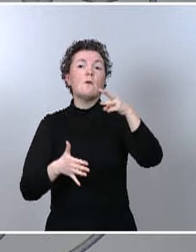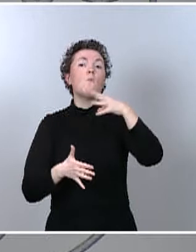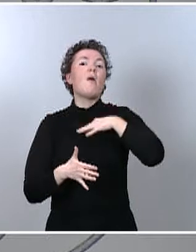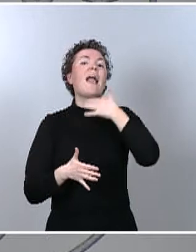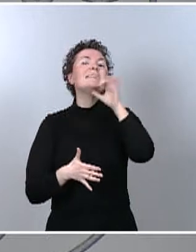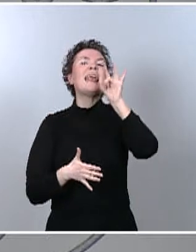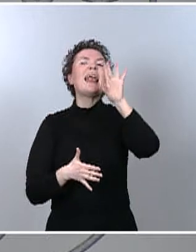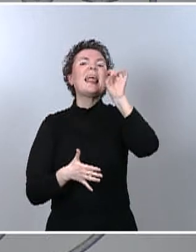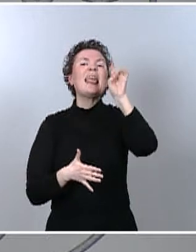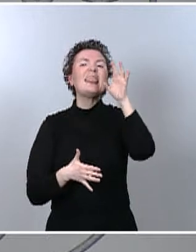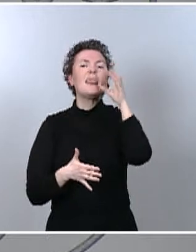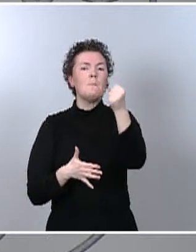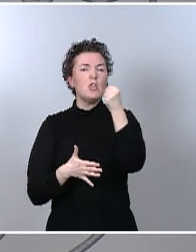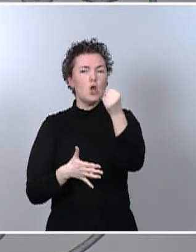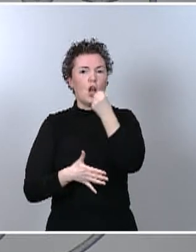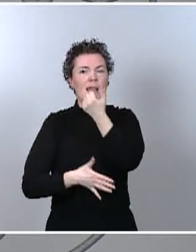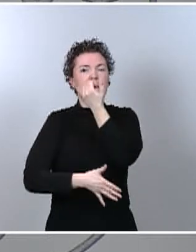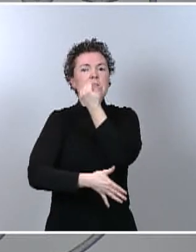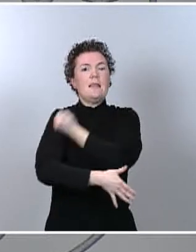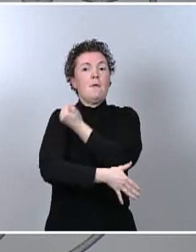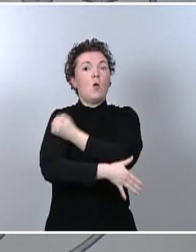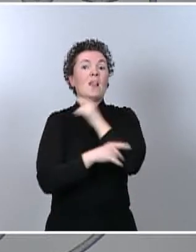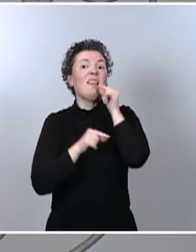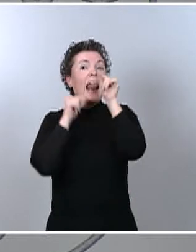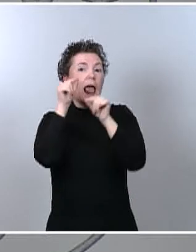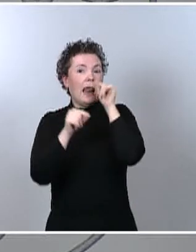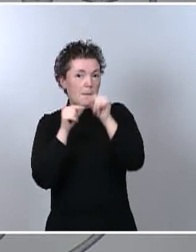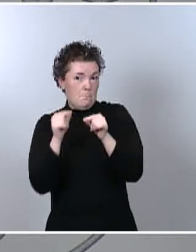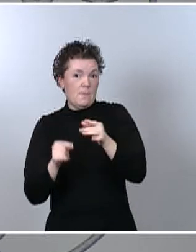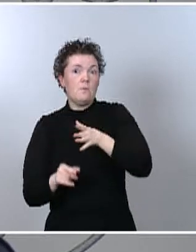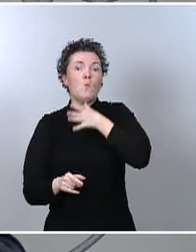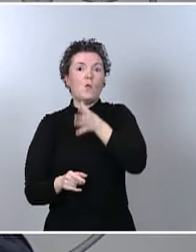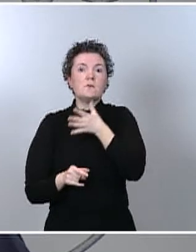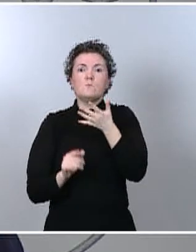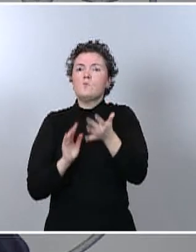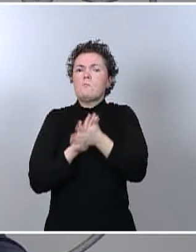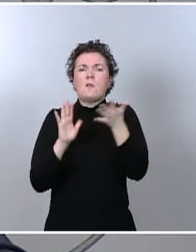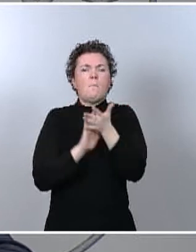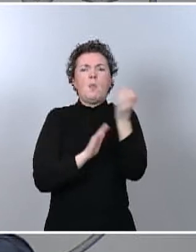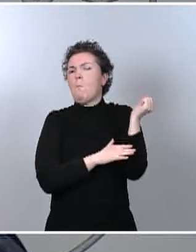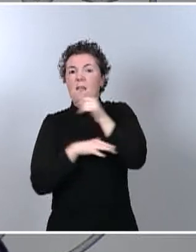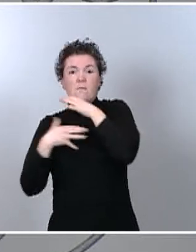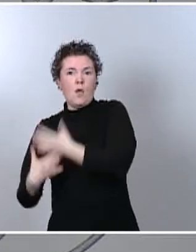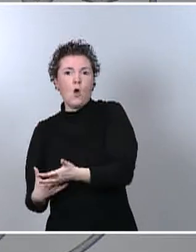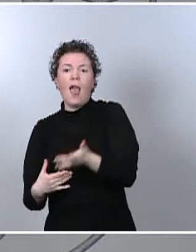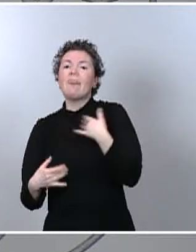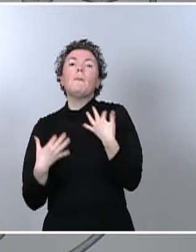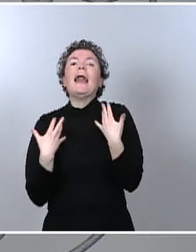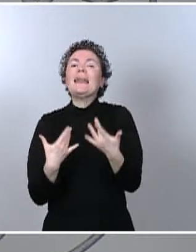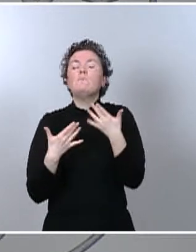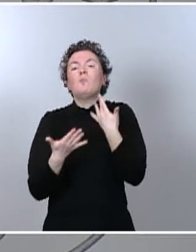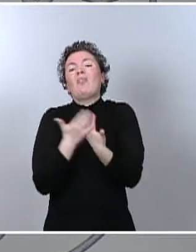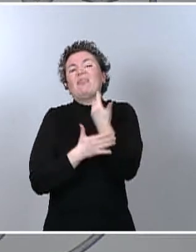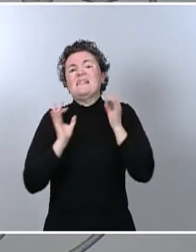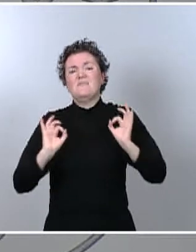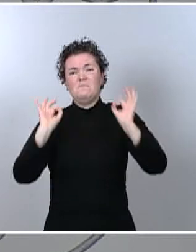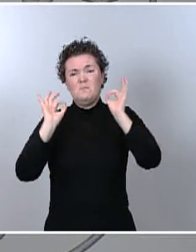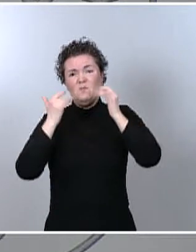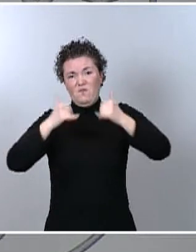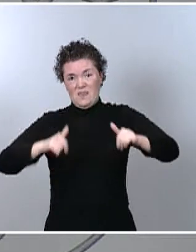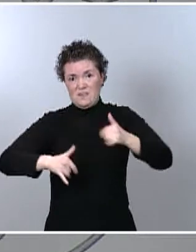que nuestro sistema, insisto, está en condiciones de vacunar a la población. Fíjese que en 8 semanas